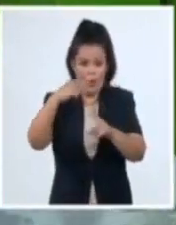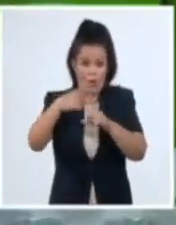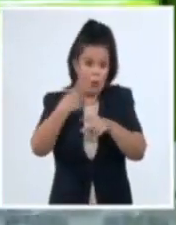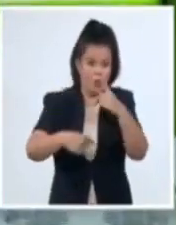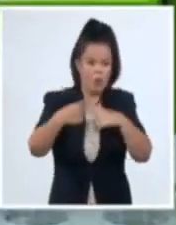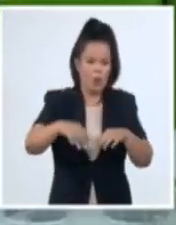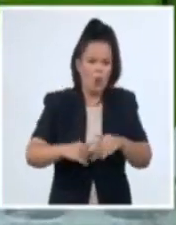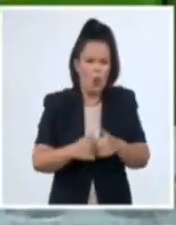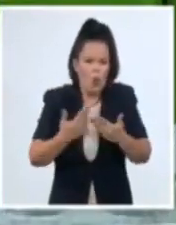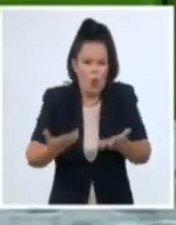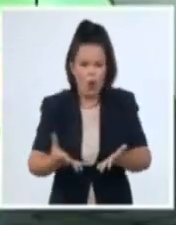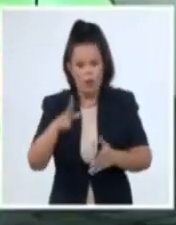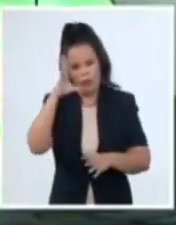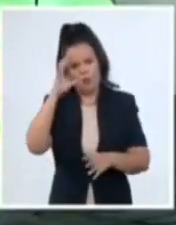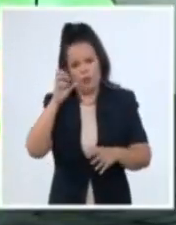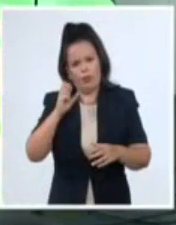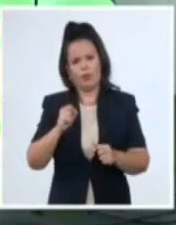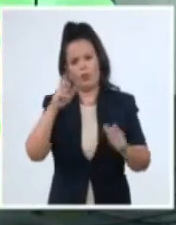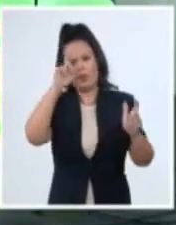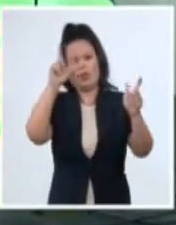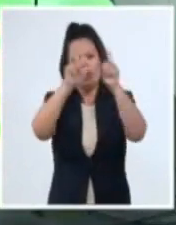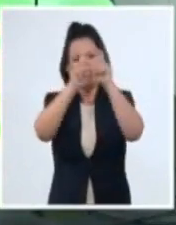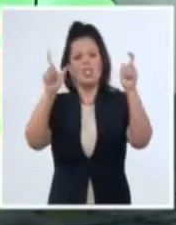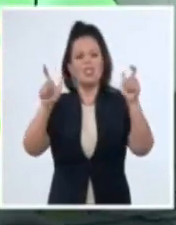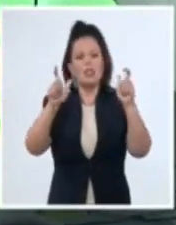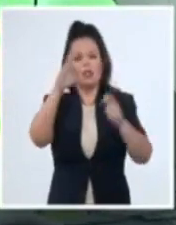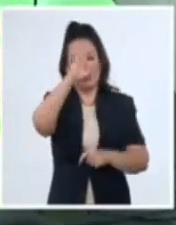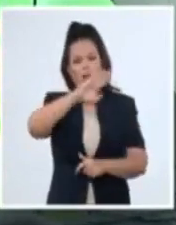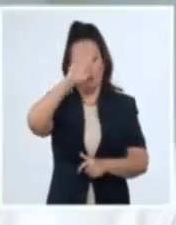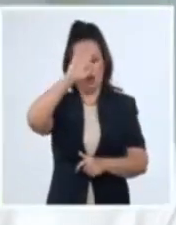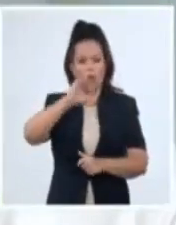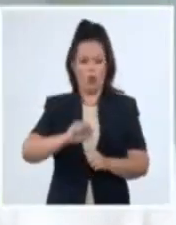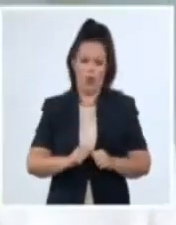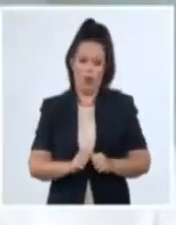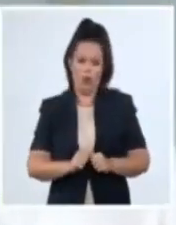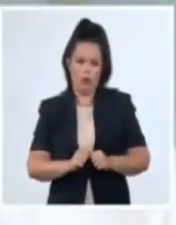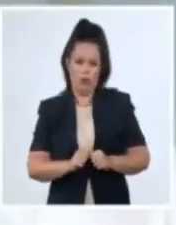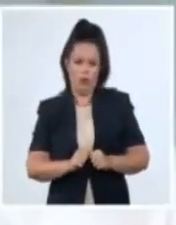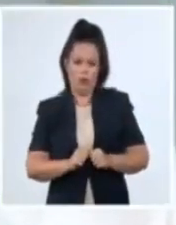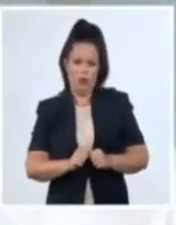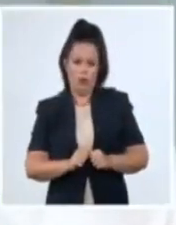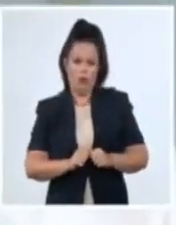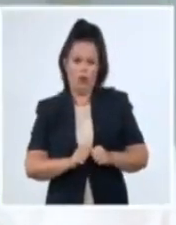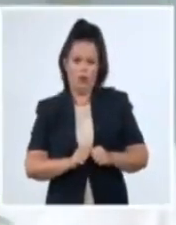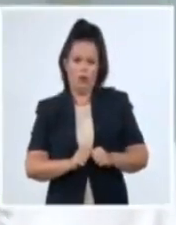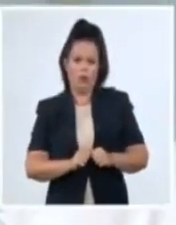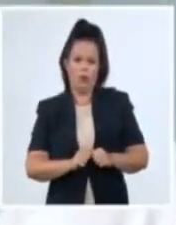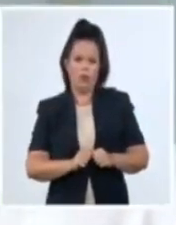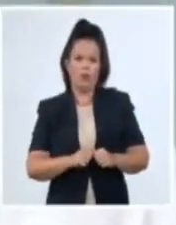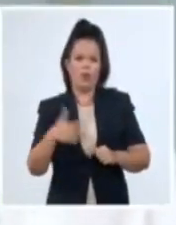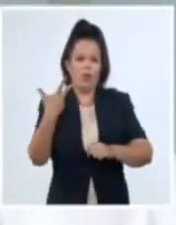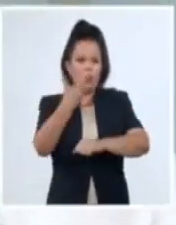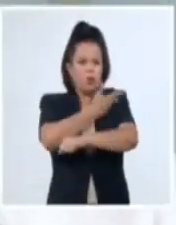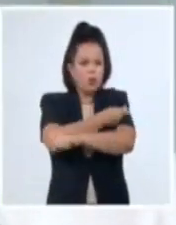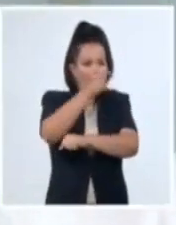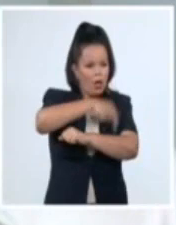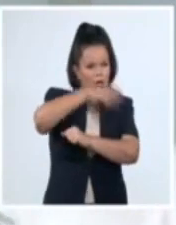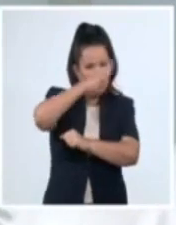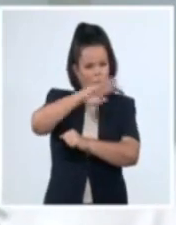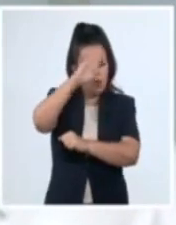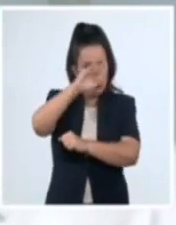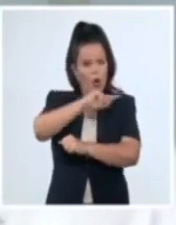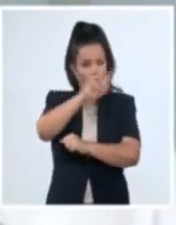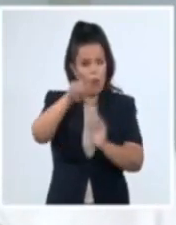tomar ciencia cubana, es decir, los productos que se han investigado en el CIN, que se han aplicado a los pacientes cubanos, llevarlos a los Estados